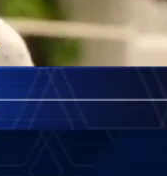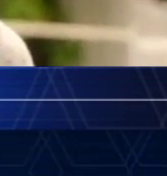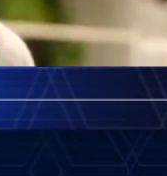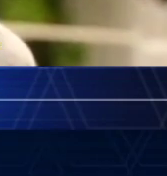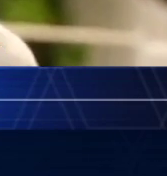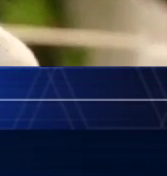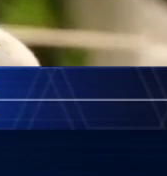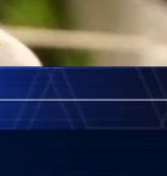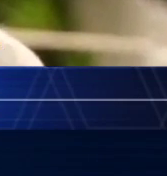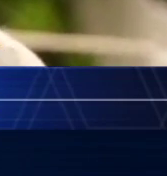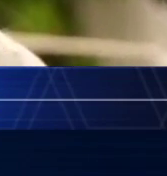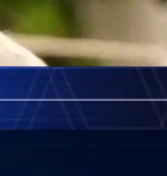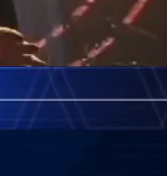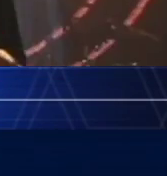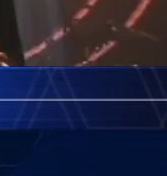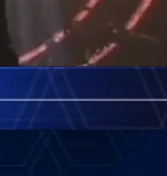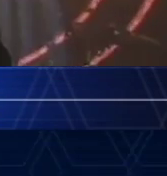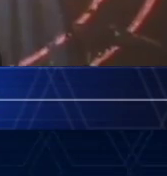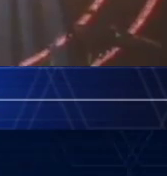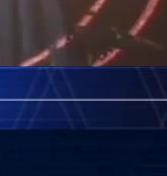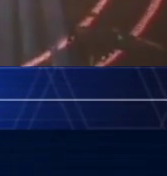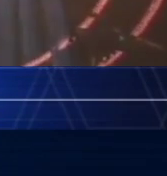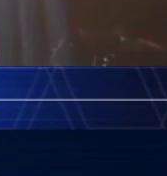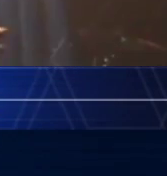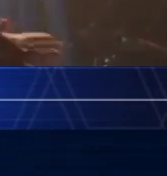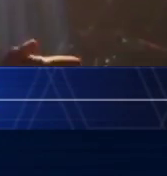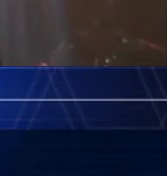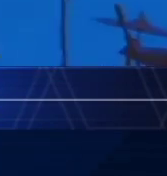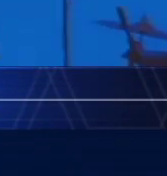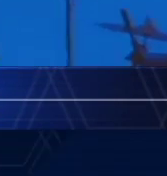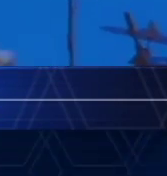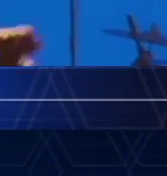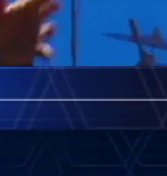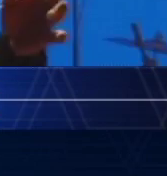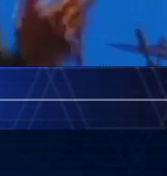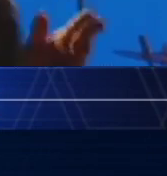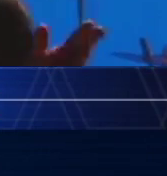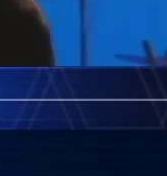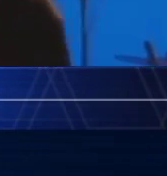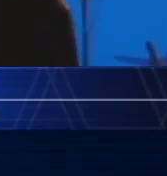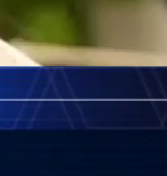dónde venimos musicalmente. A ver, en 3 palabras, yo diría